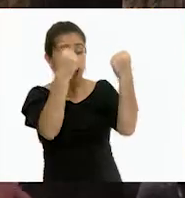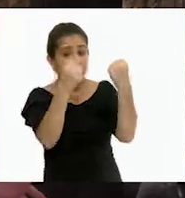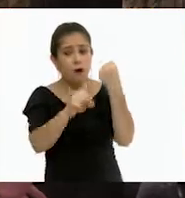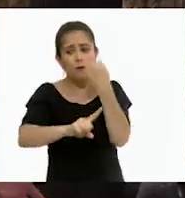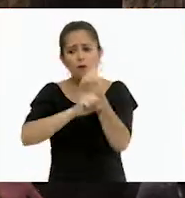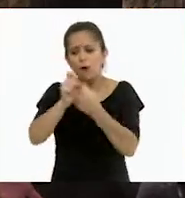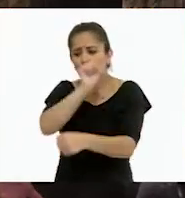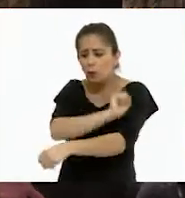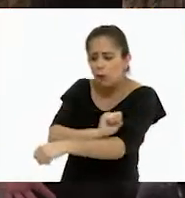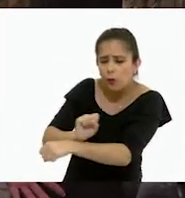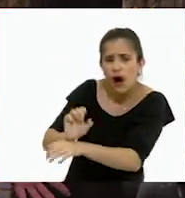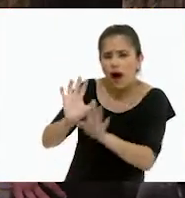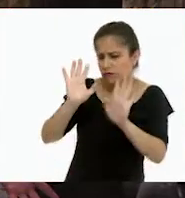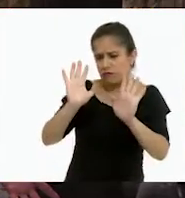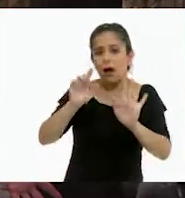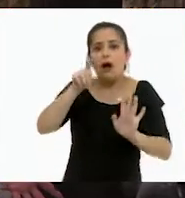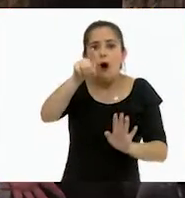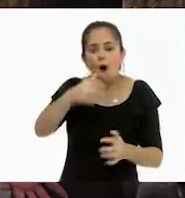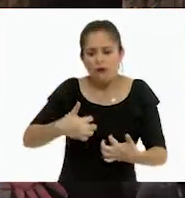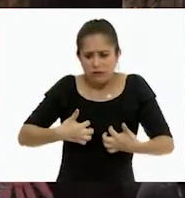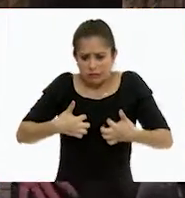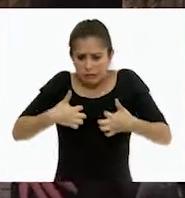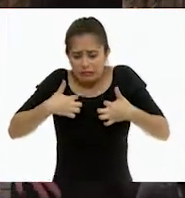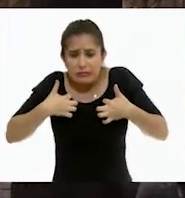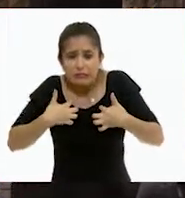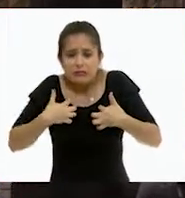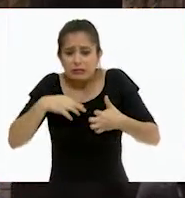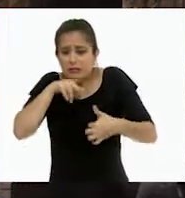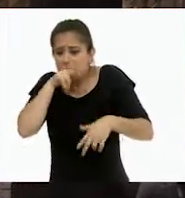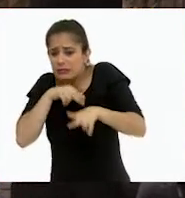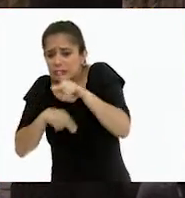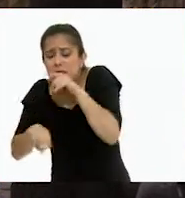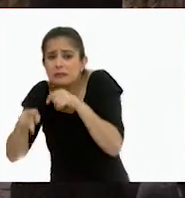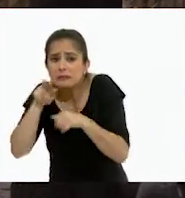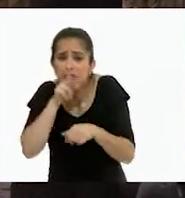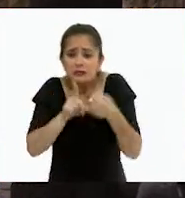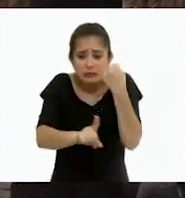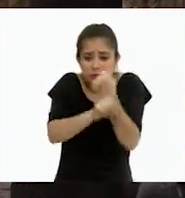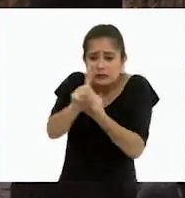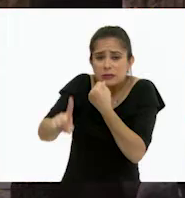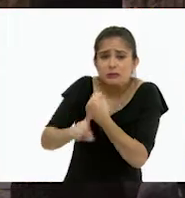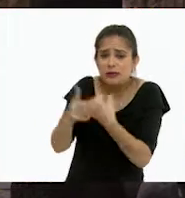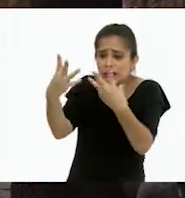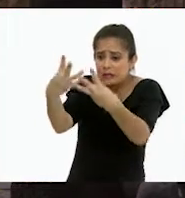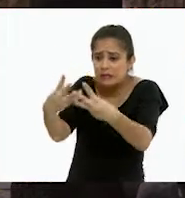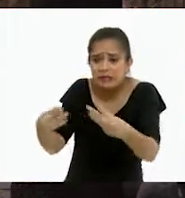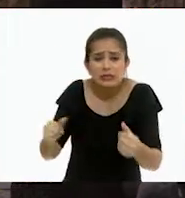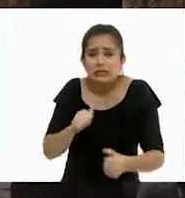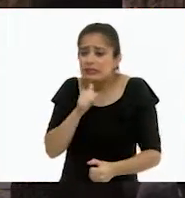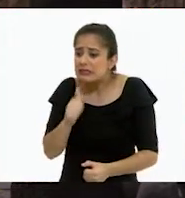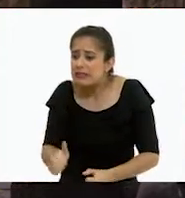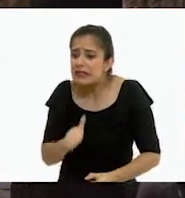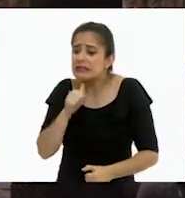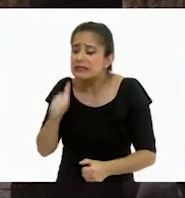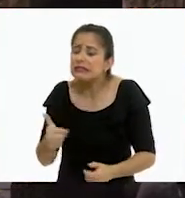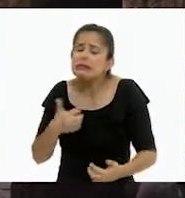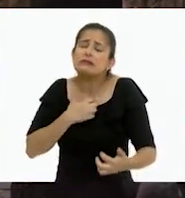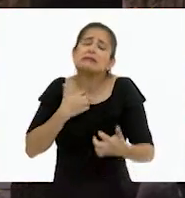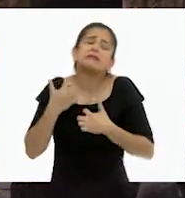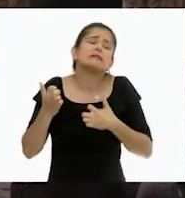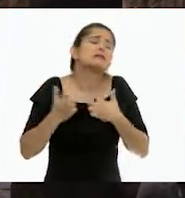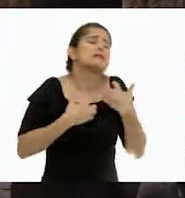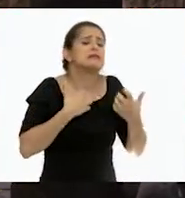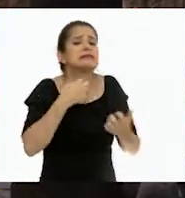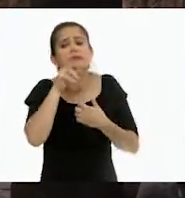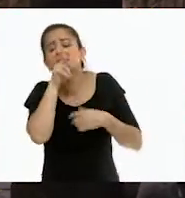sentirnos angustiados, enojados, y si no encontramos la solución pronto, incluso frustrados. Lo cierto es que